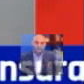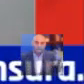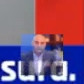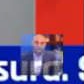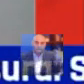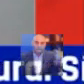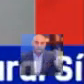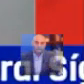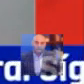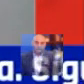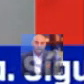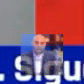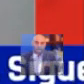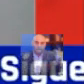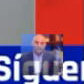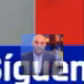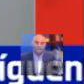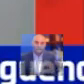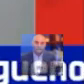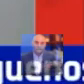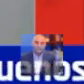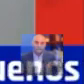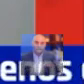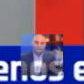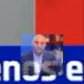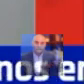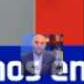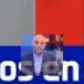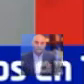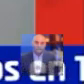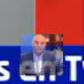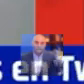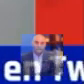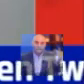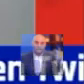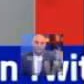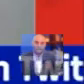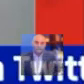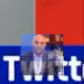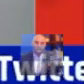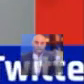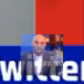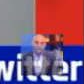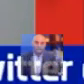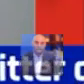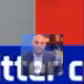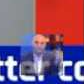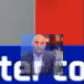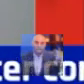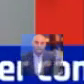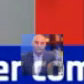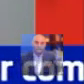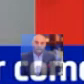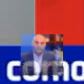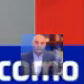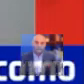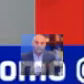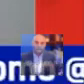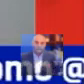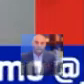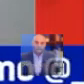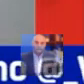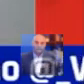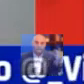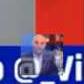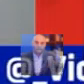Zócalo capitalino, de modo que hoy, este día 27 de septiembre, es o debería